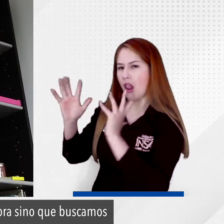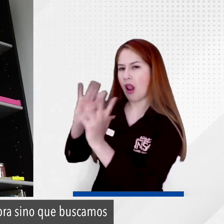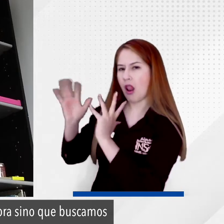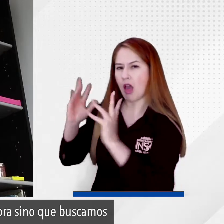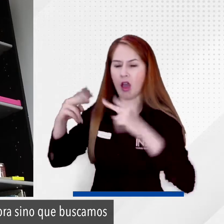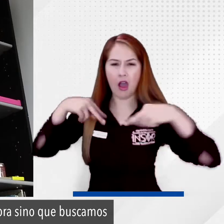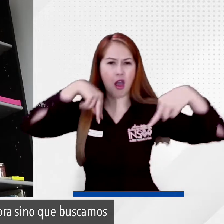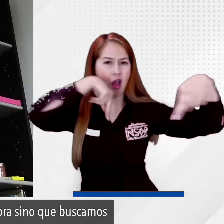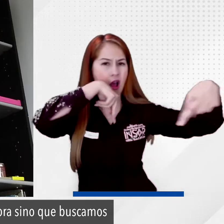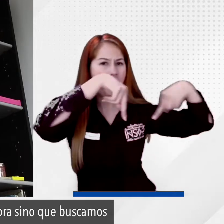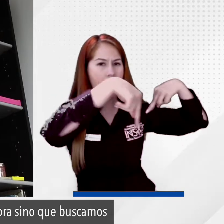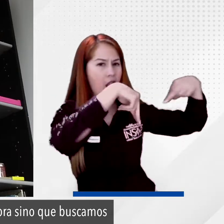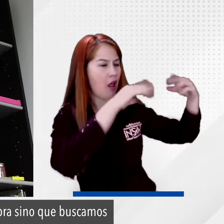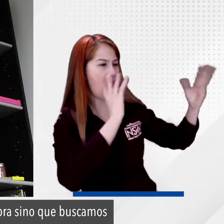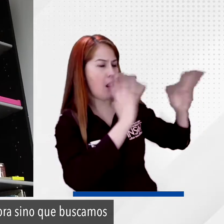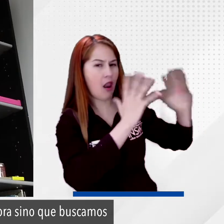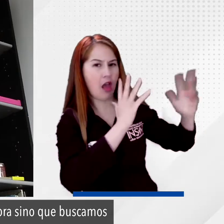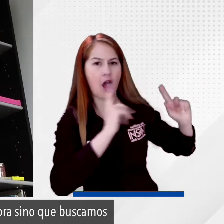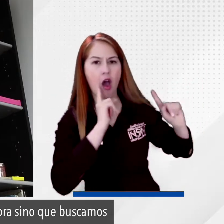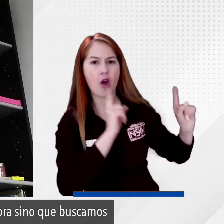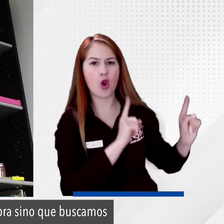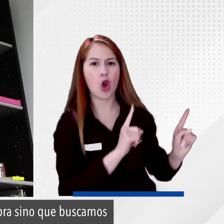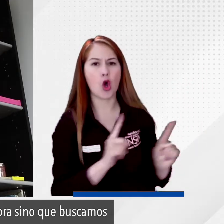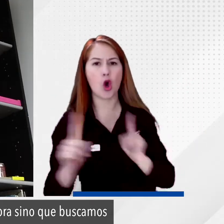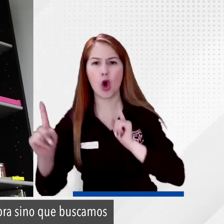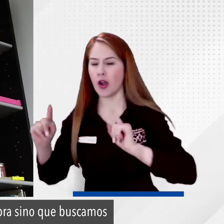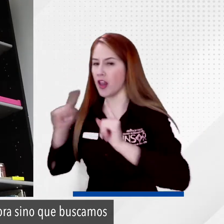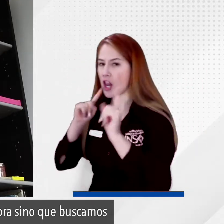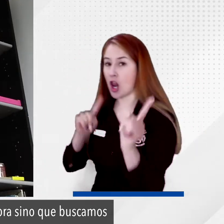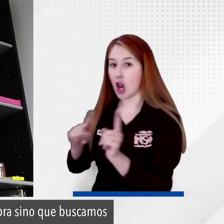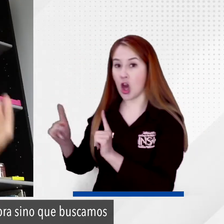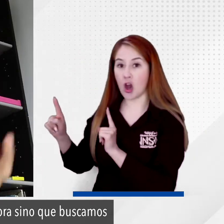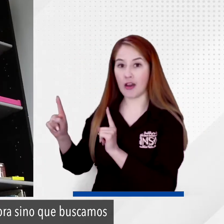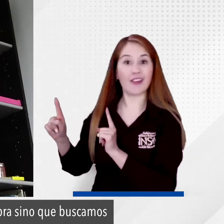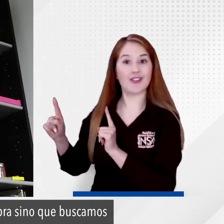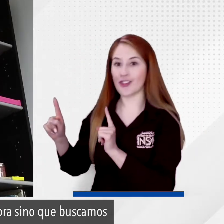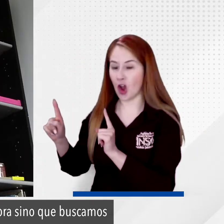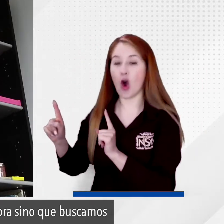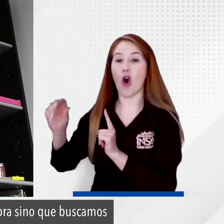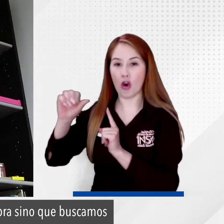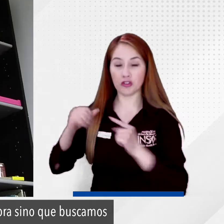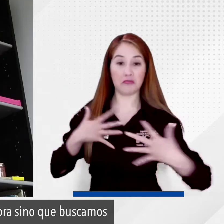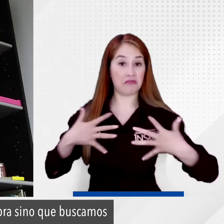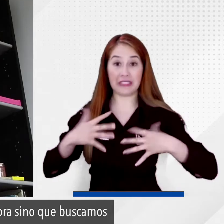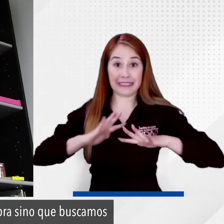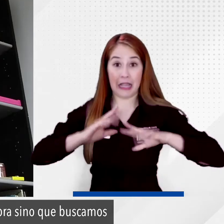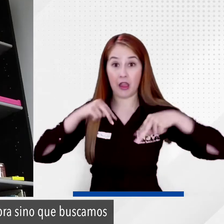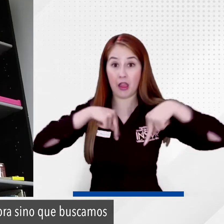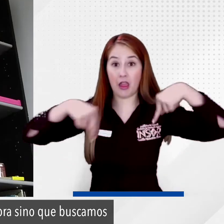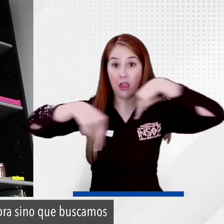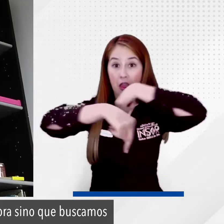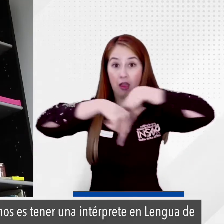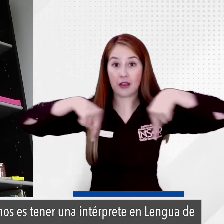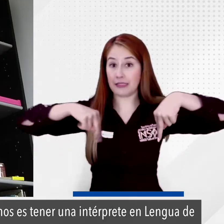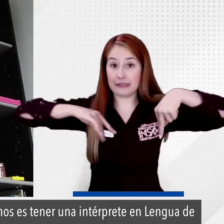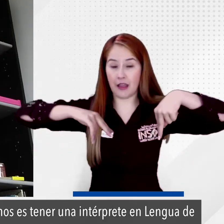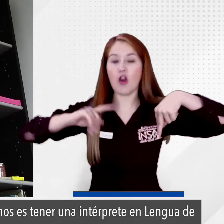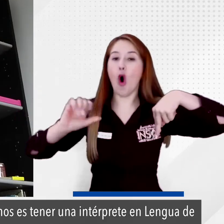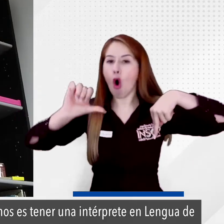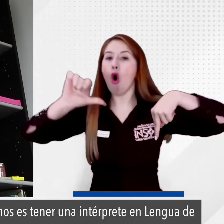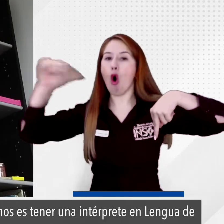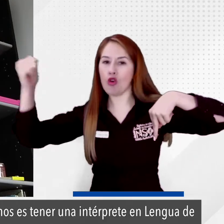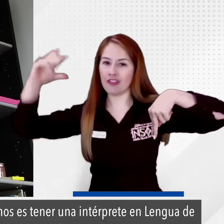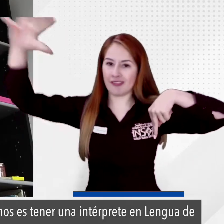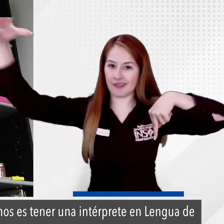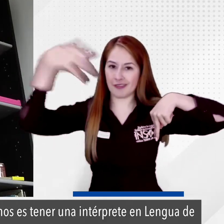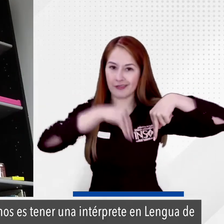La palabra, ¿sí? Sino que como que buscamos que haya una hibridación de otras prácticas.